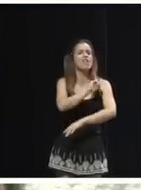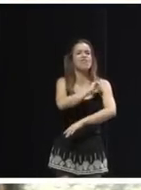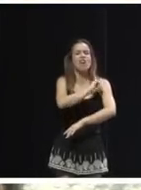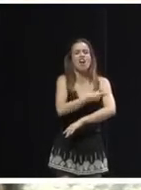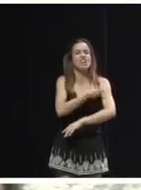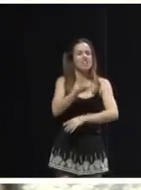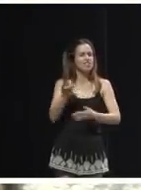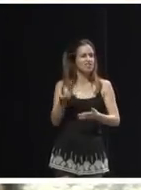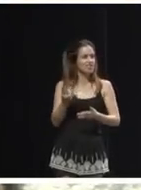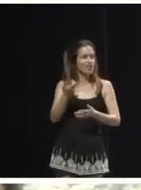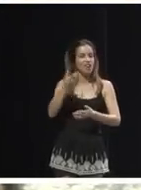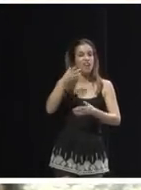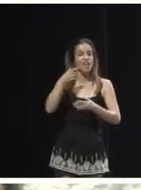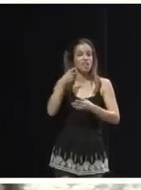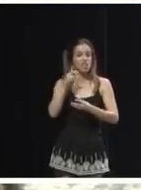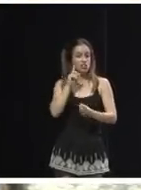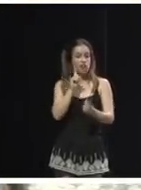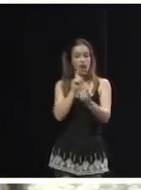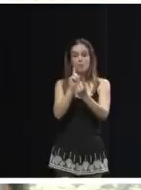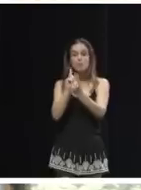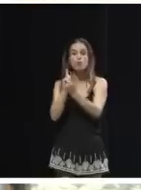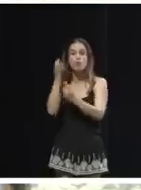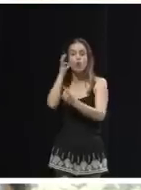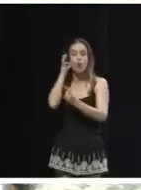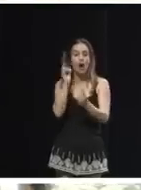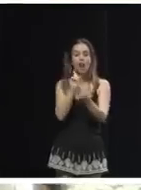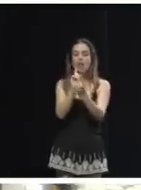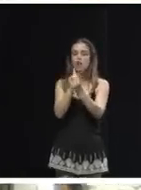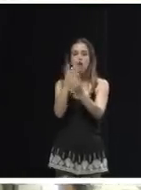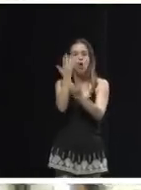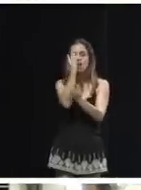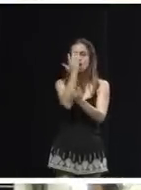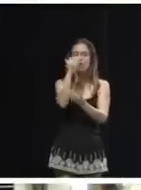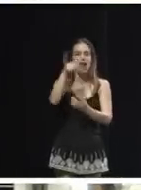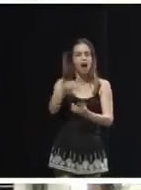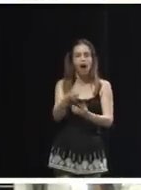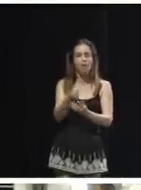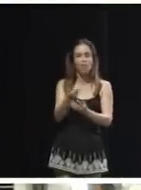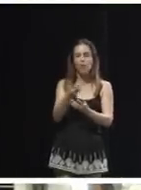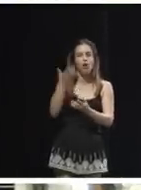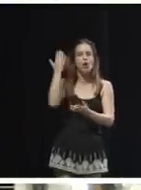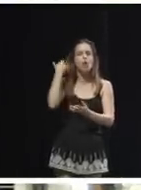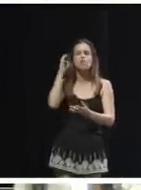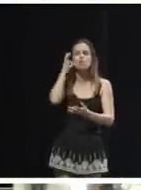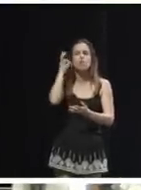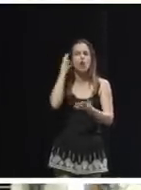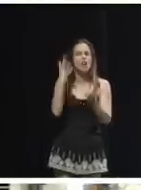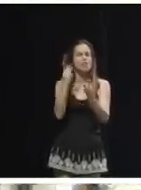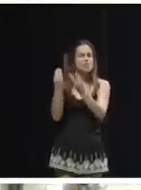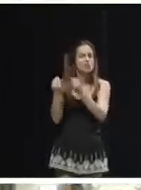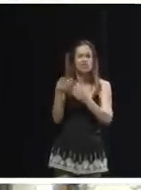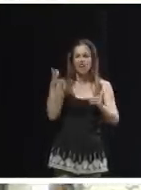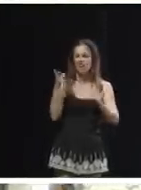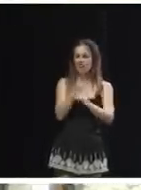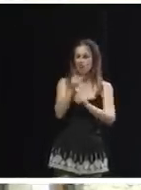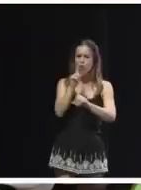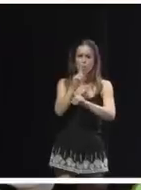las mujeres de la historia, Yolanda, tantas mujeres de la historia que no tuvieron posibilidades.